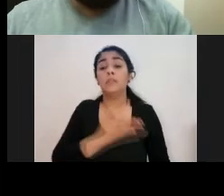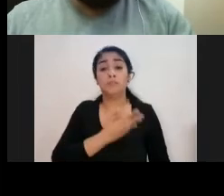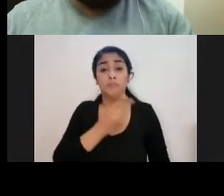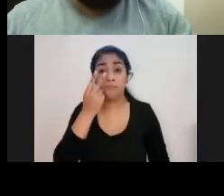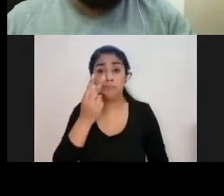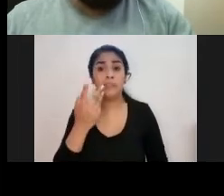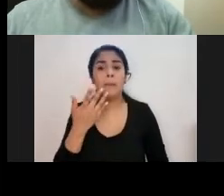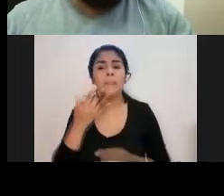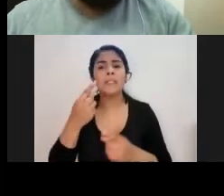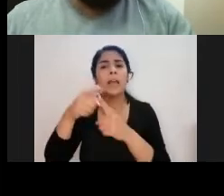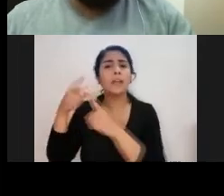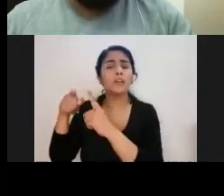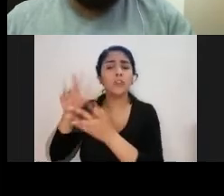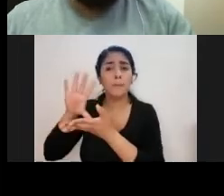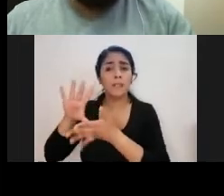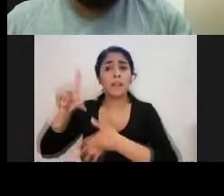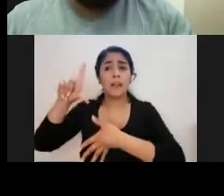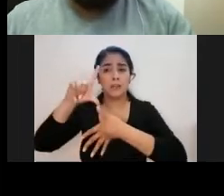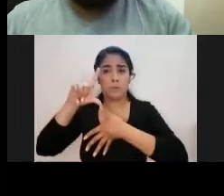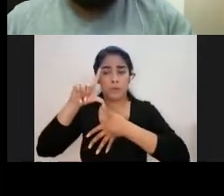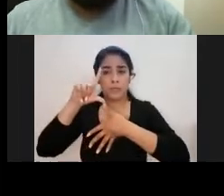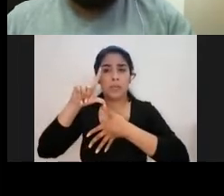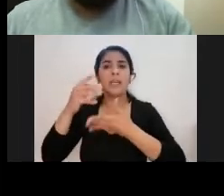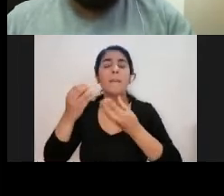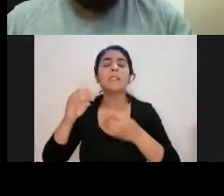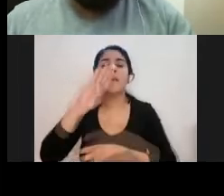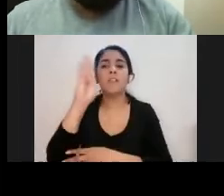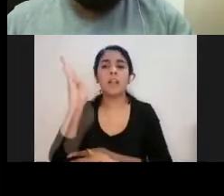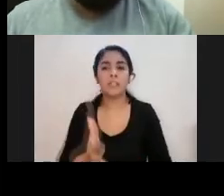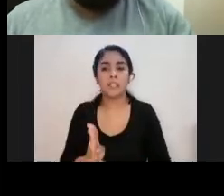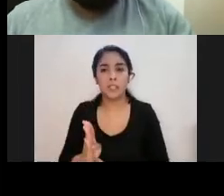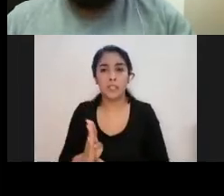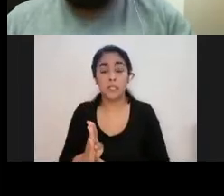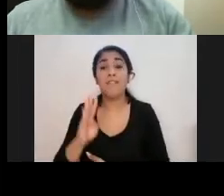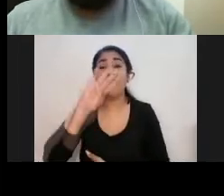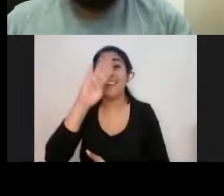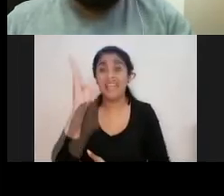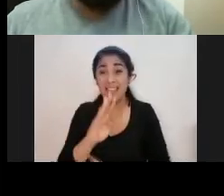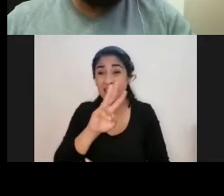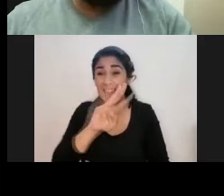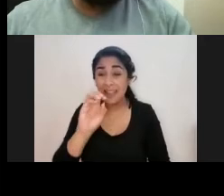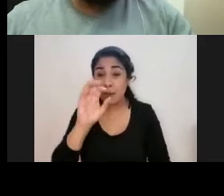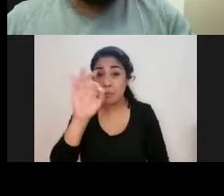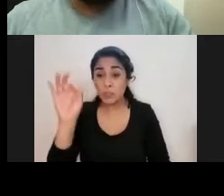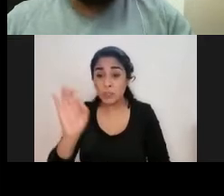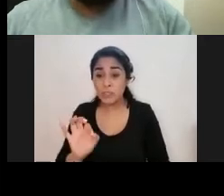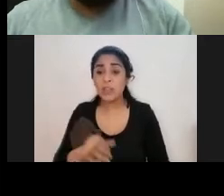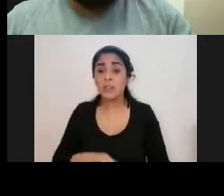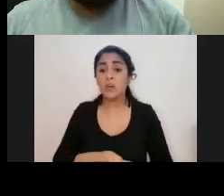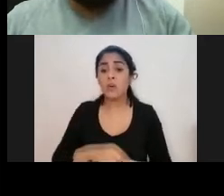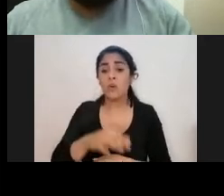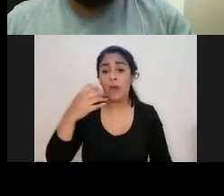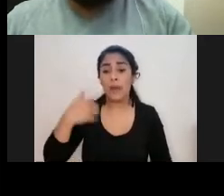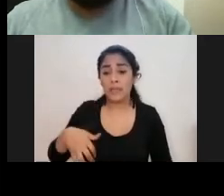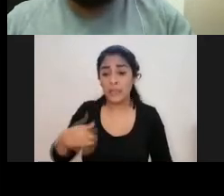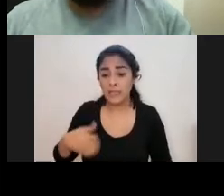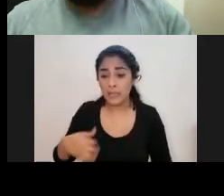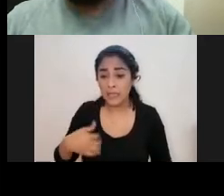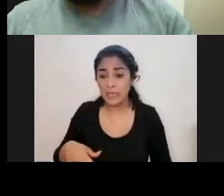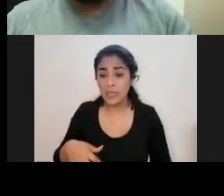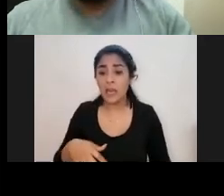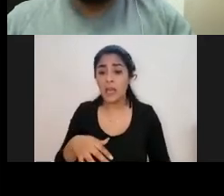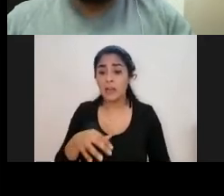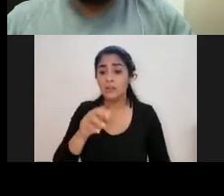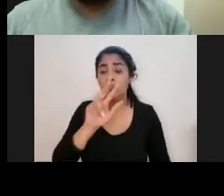con los otros países latinoamericanos, ¿cierto? ¿Qué pasa con Brasil? Lleva un 30%, Argentina un 37%, ¿cierto? Bolivia y Perú menos de